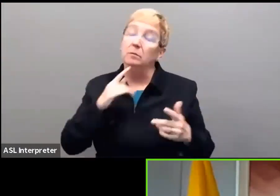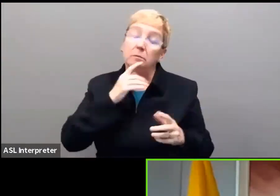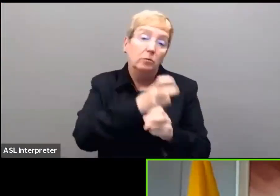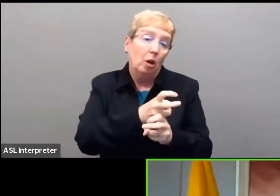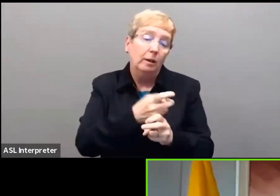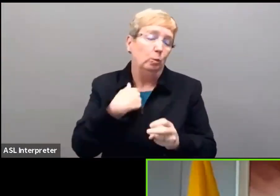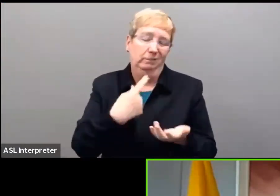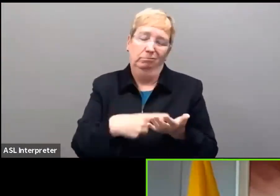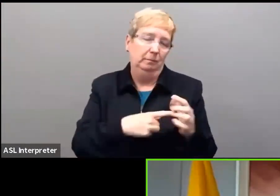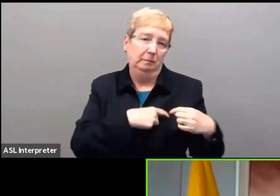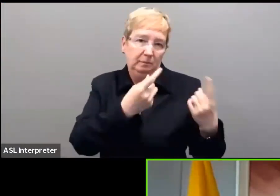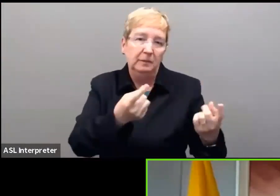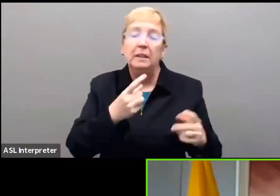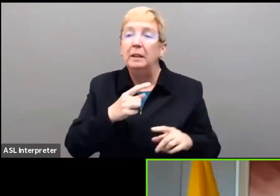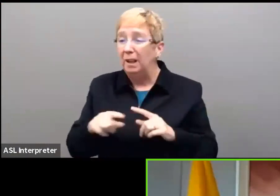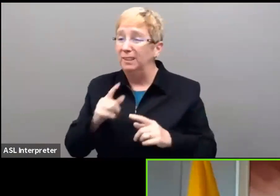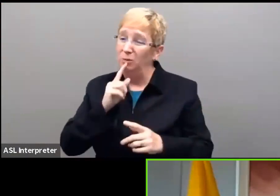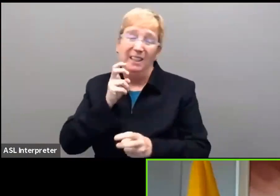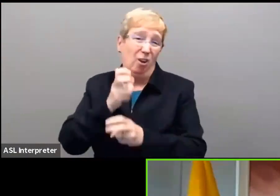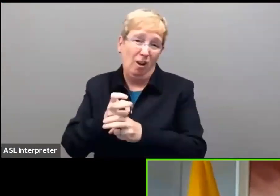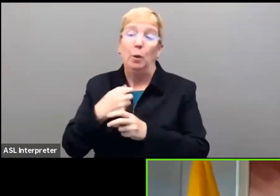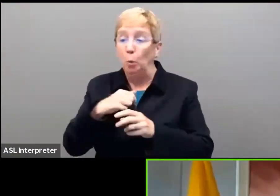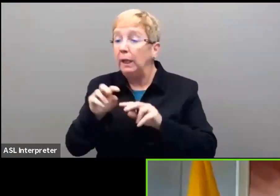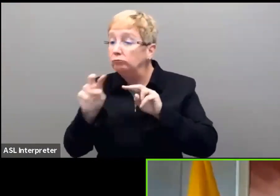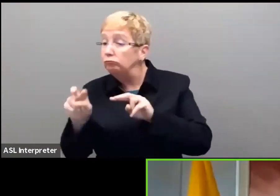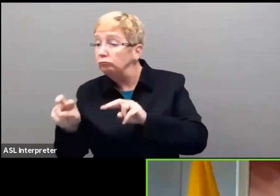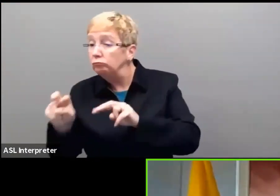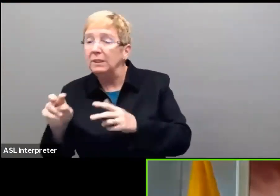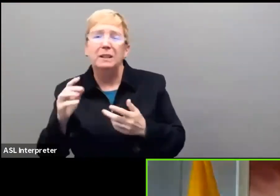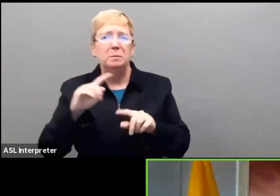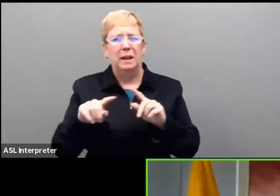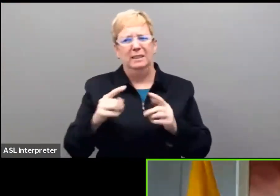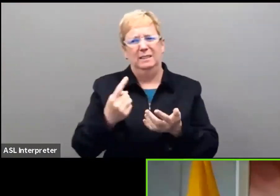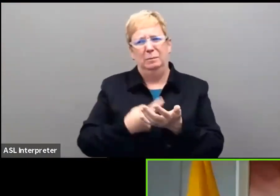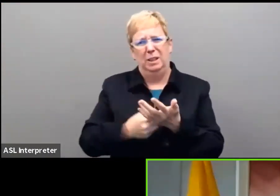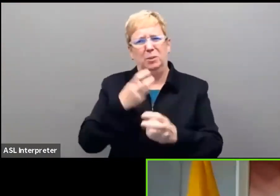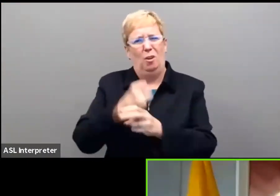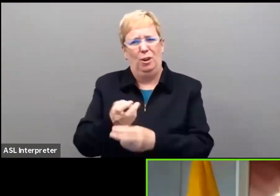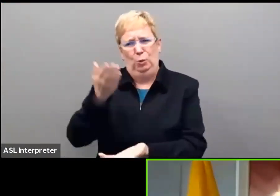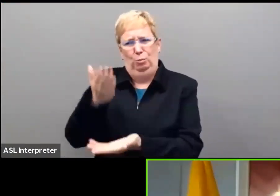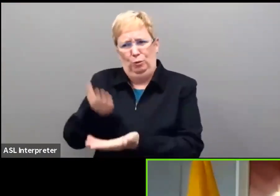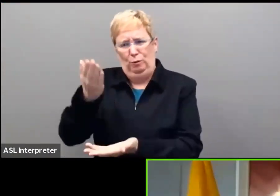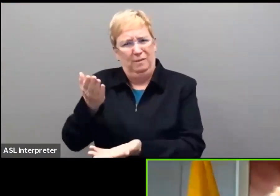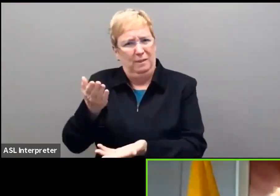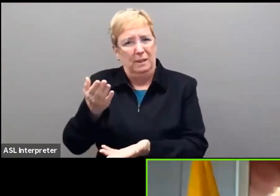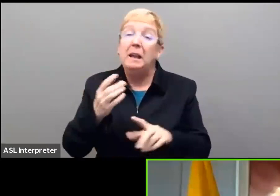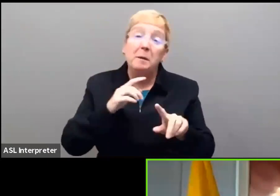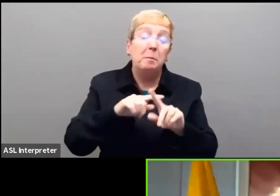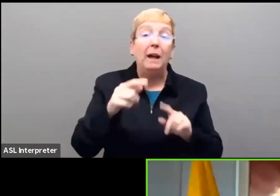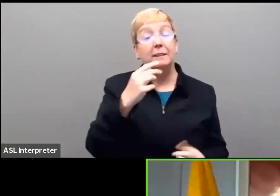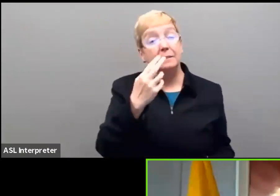visitantes, muchos de ellos de Nuevo México y otros de muchos países. Muchos de los artistas que participan en el mercado